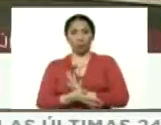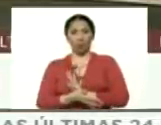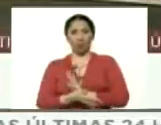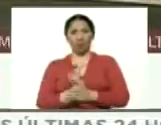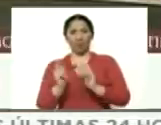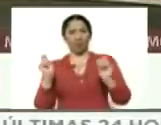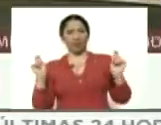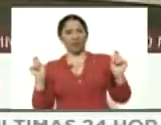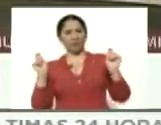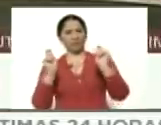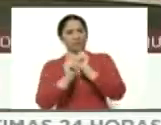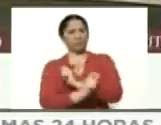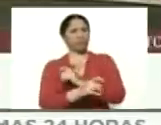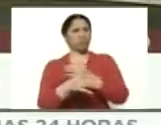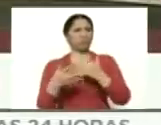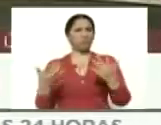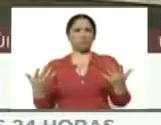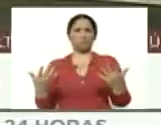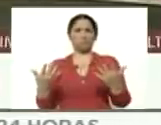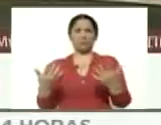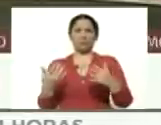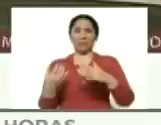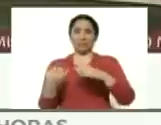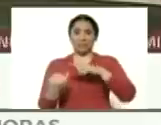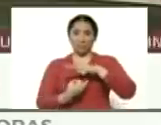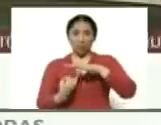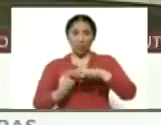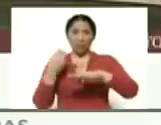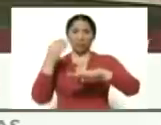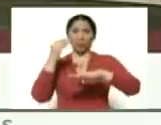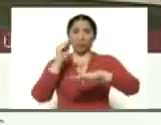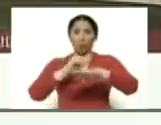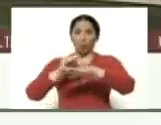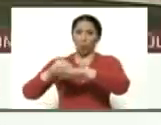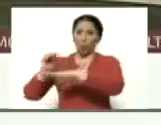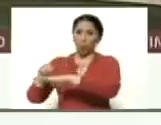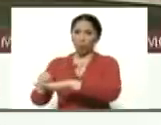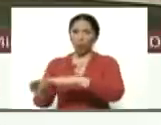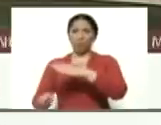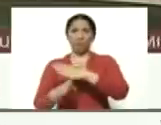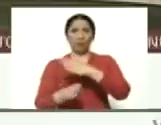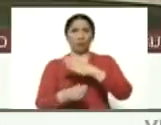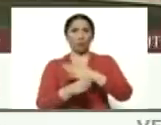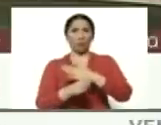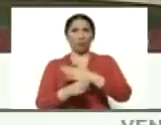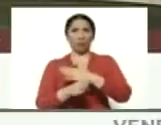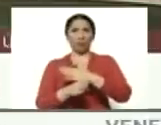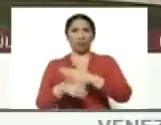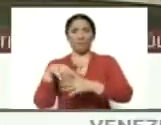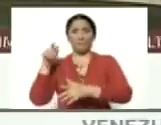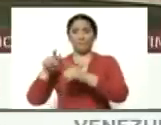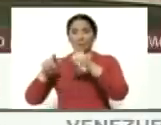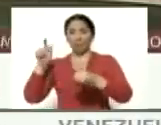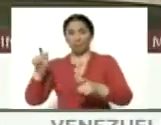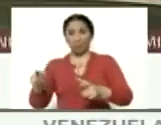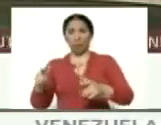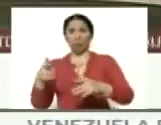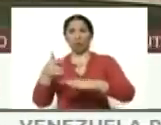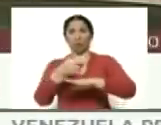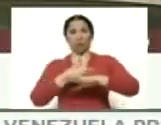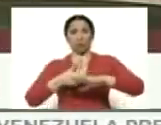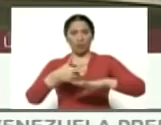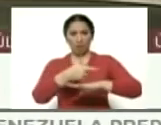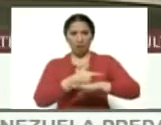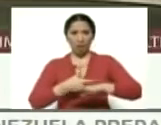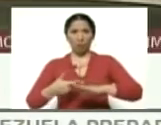lo que se ha convertido en una herramienta de consulta frecuente por parte de las personas, por parte de los gobiernos, por parte